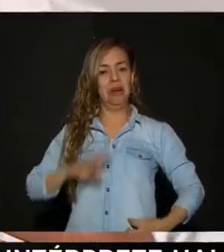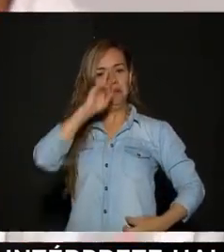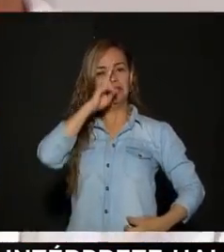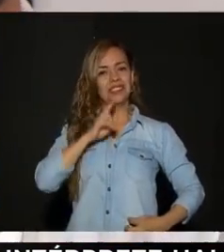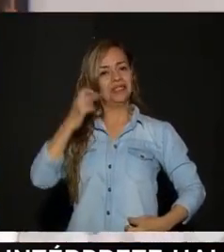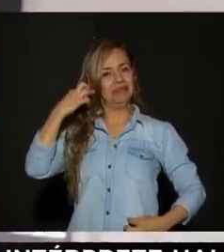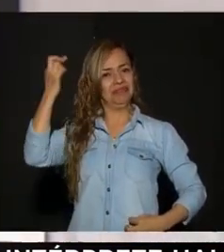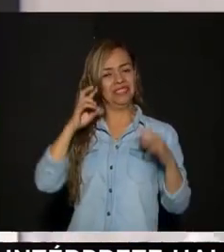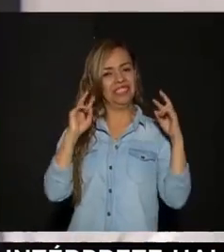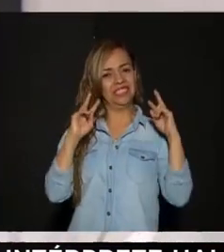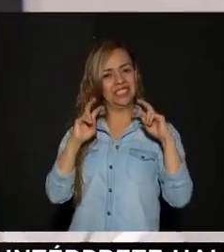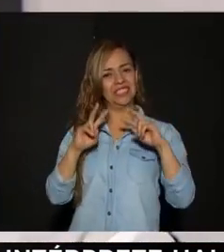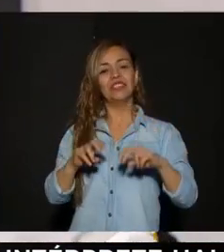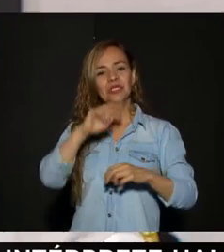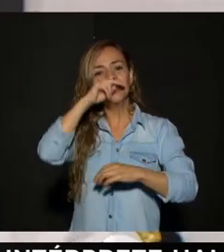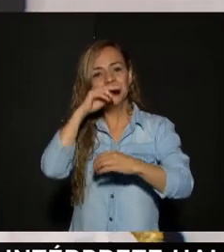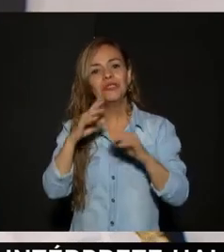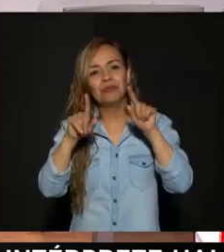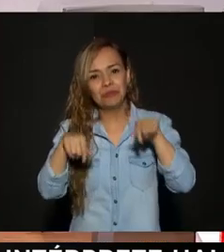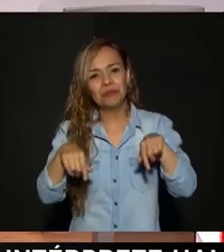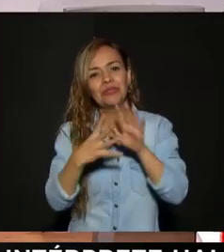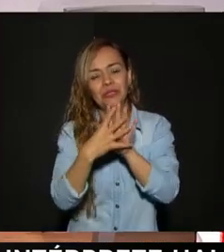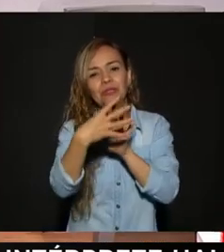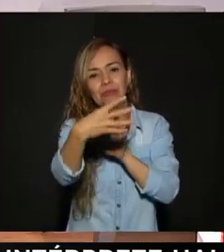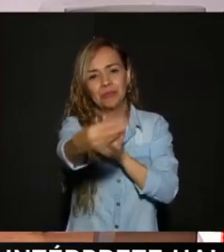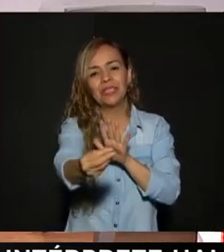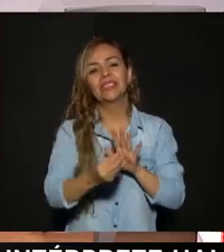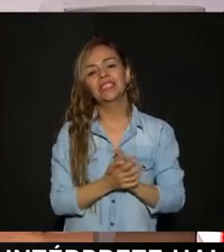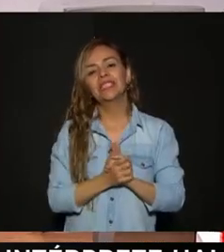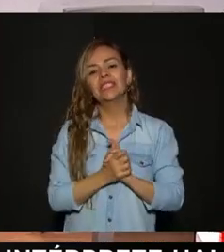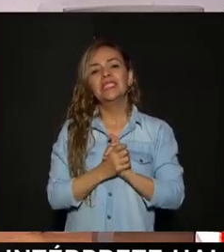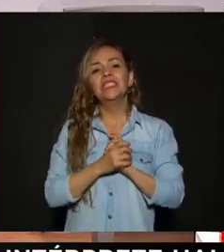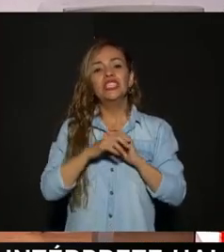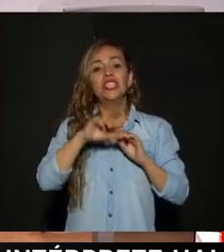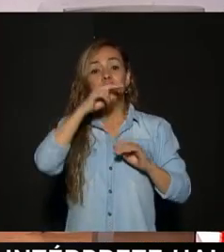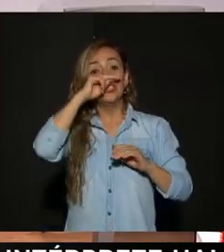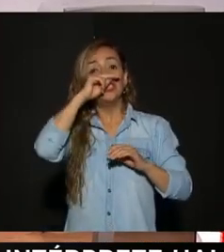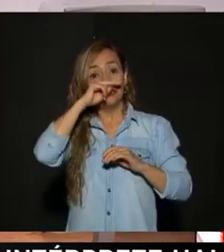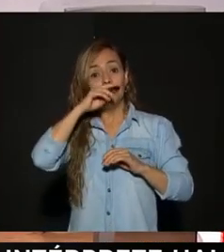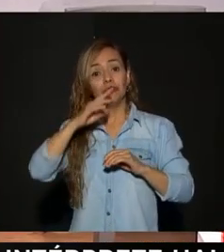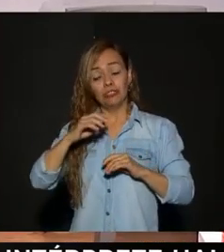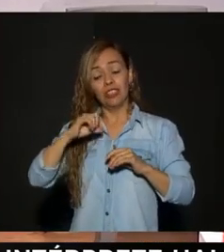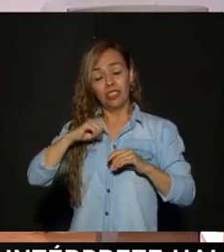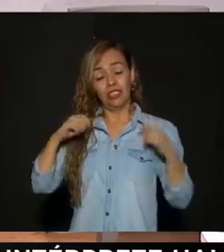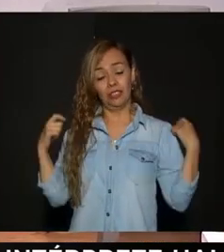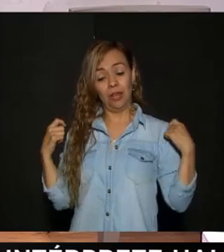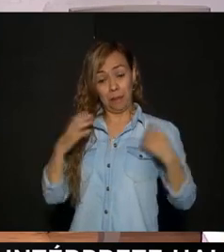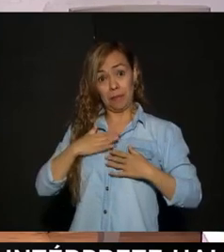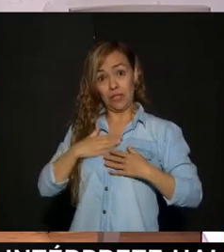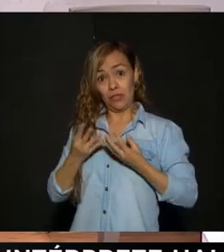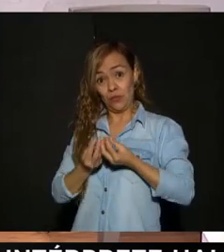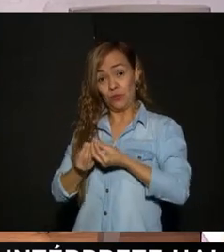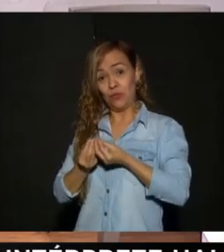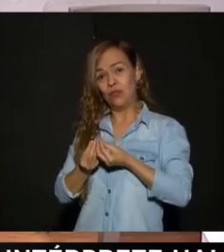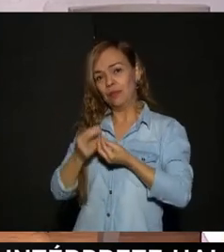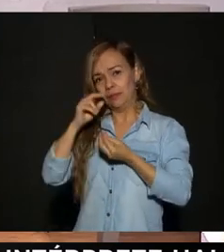científicos. En las sedes tenemos sus batas, ellos se ponen sus batas, dicen yo cuando sea grande quiero